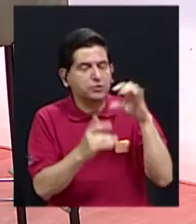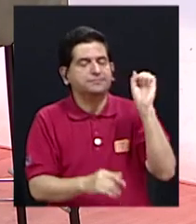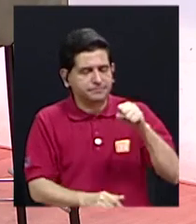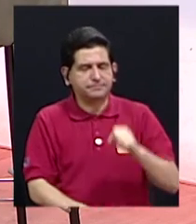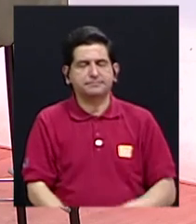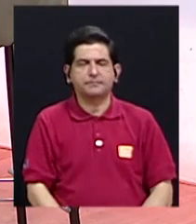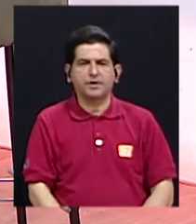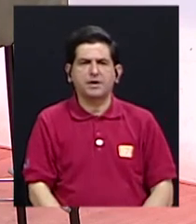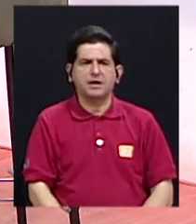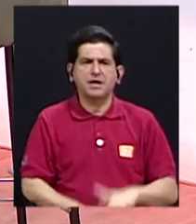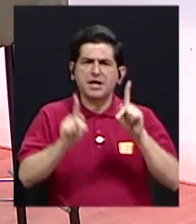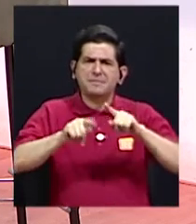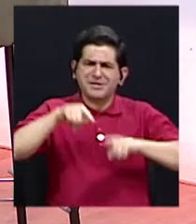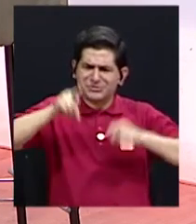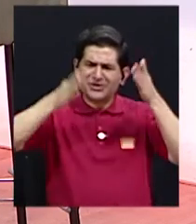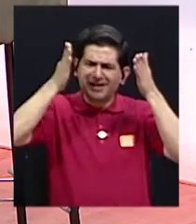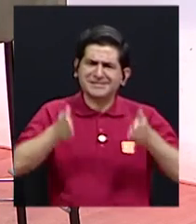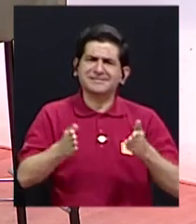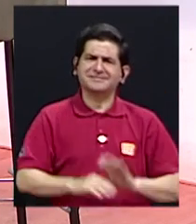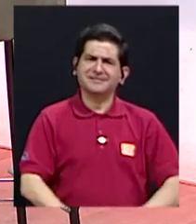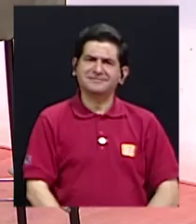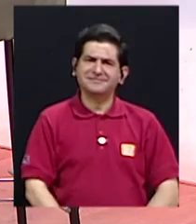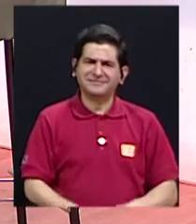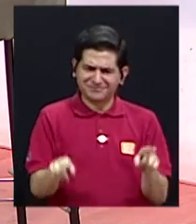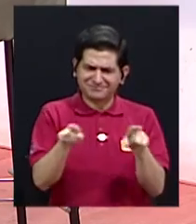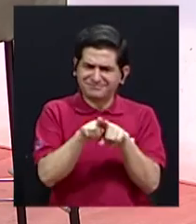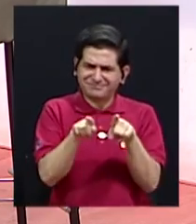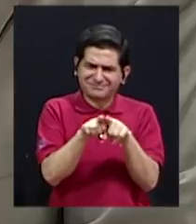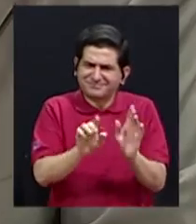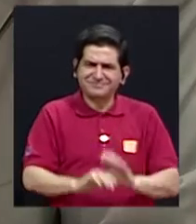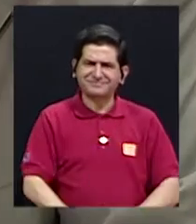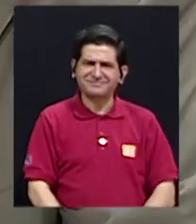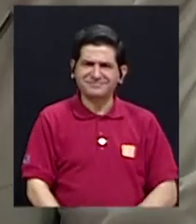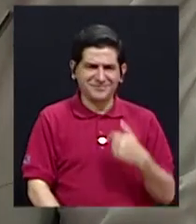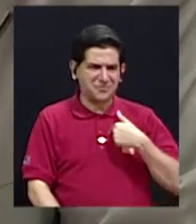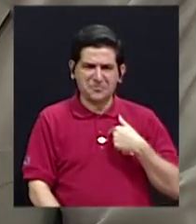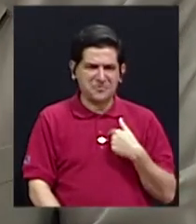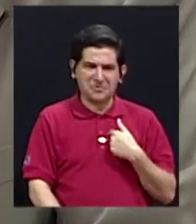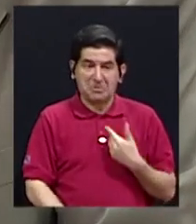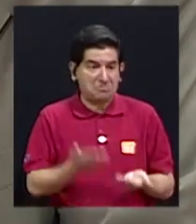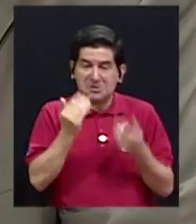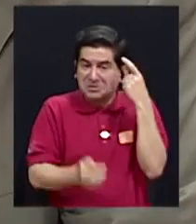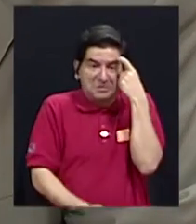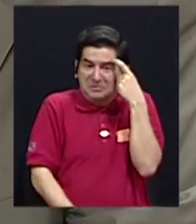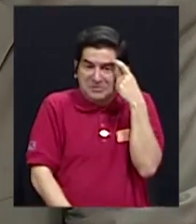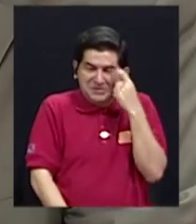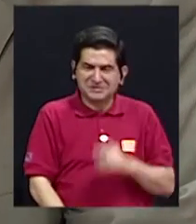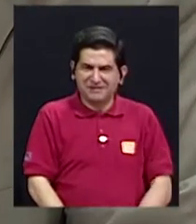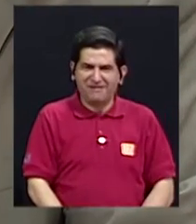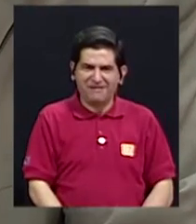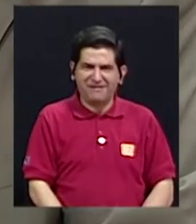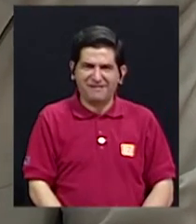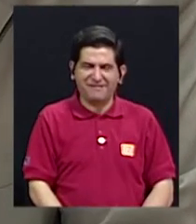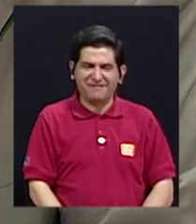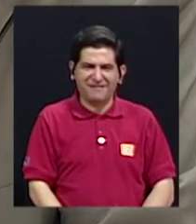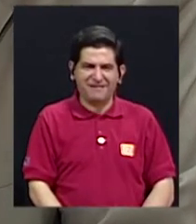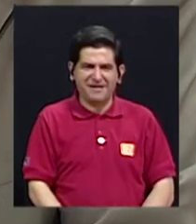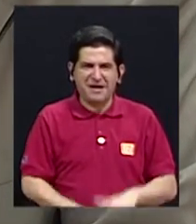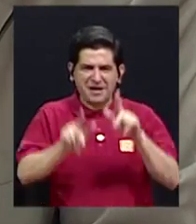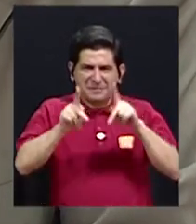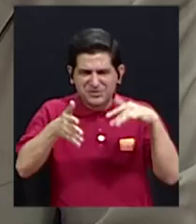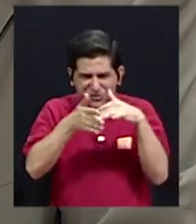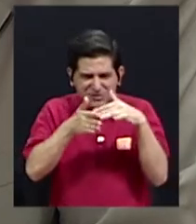en el caso de los estadísticos y que también uno no suele sospechado que los